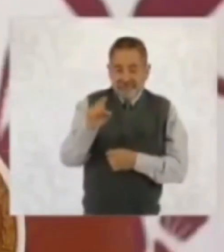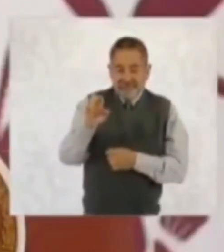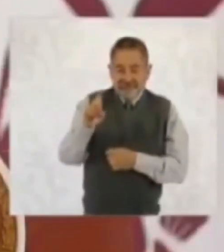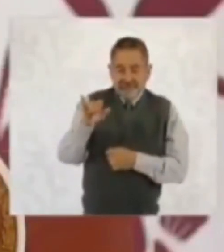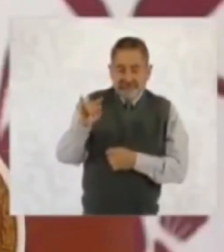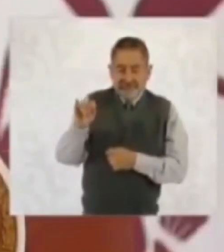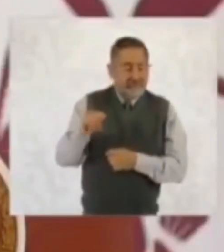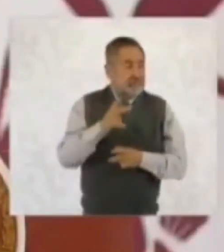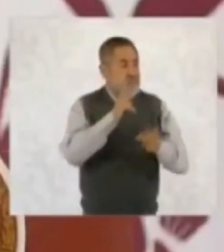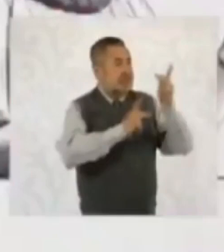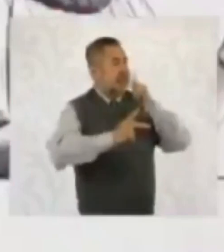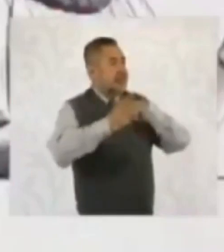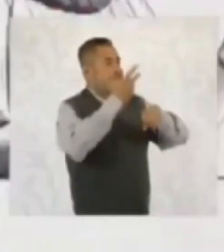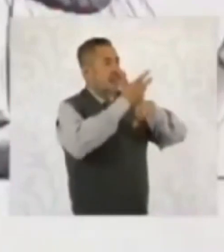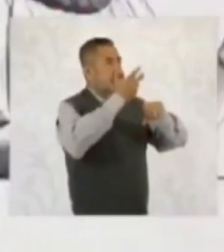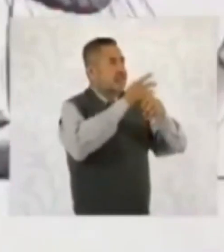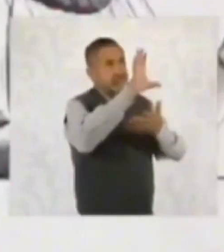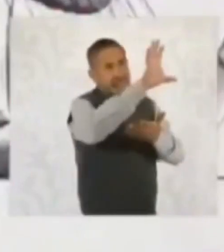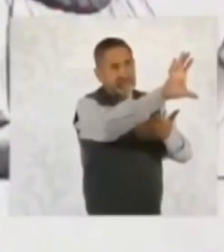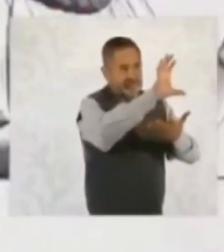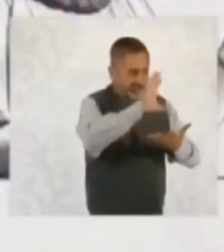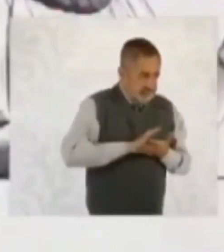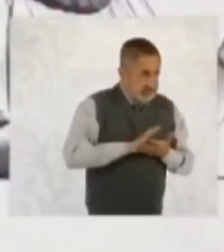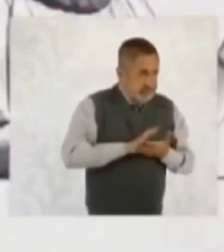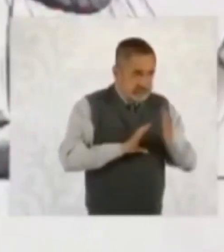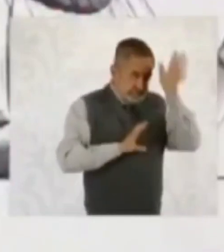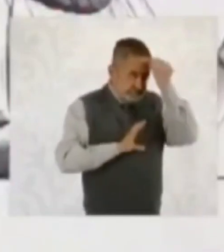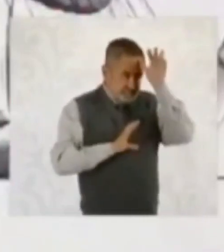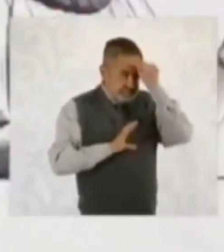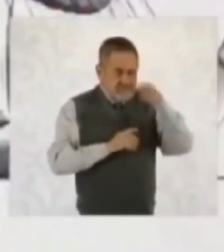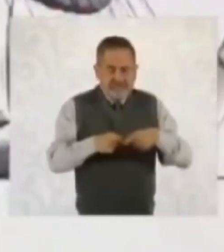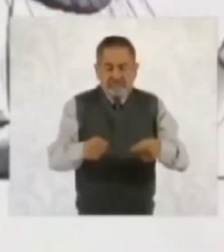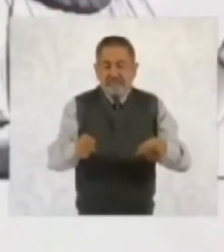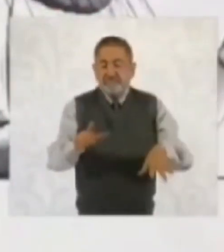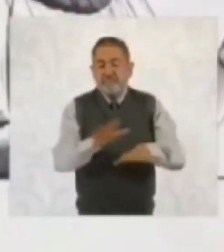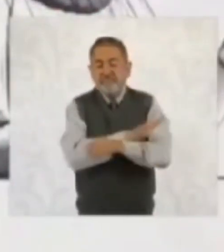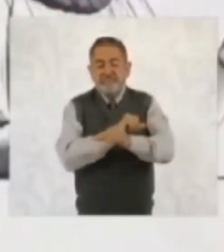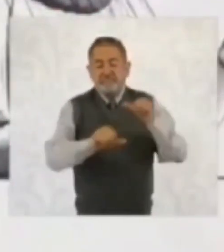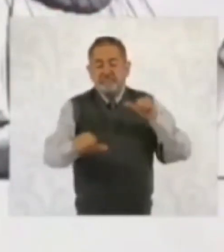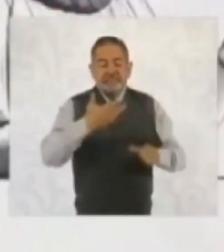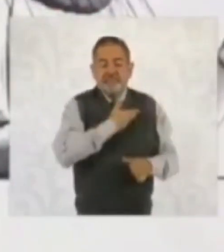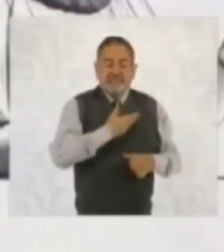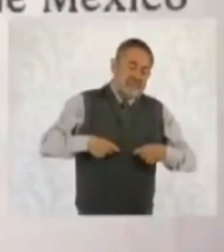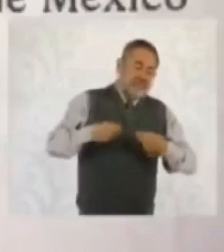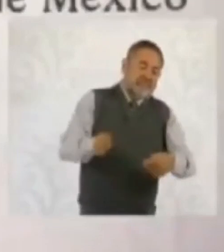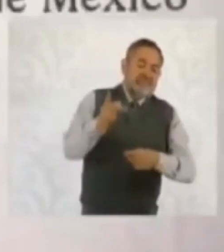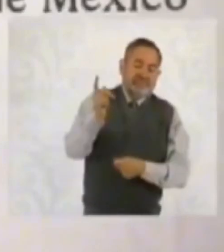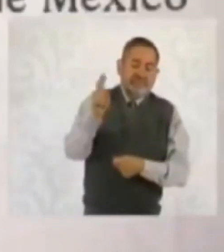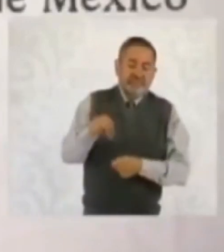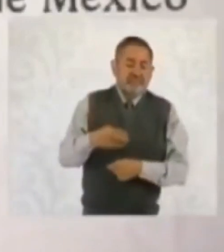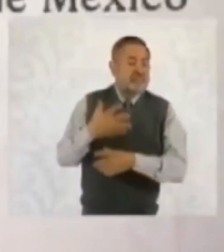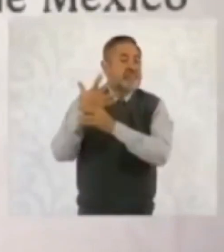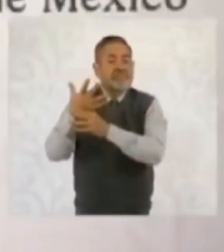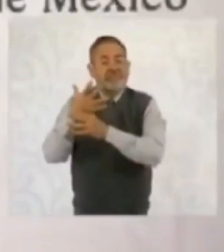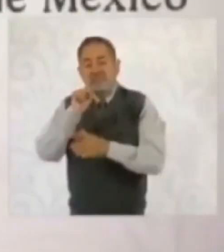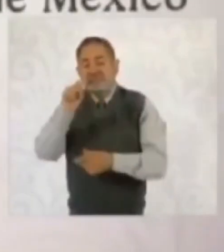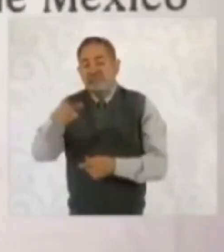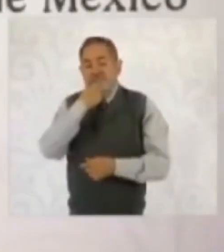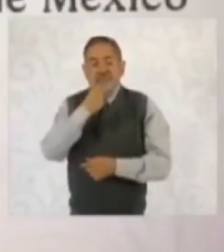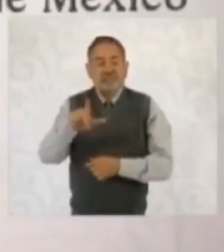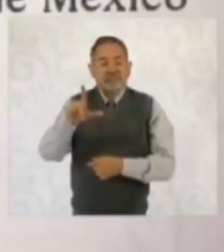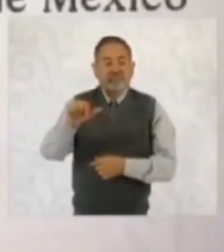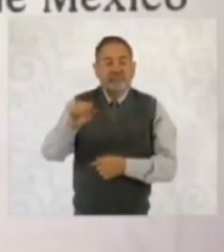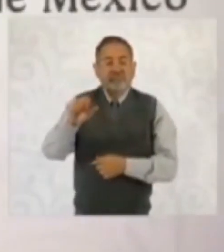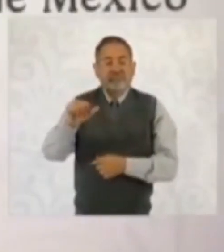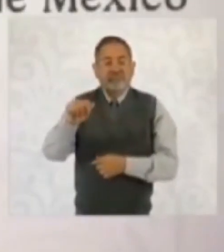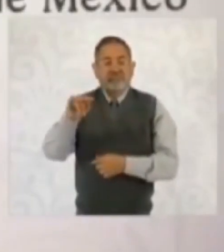apoyo financiero que le dio Estados Unidos a México. No lo digo yo, lo dice la Bastida. Pero